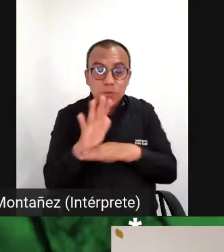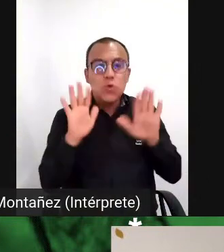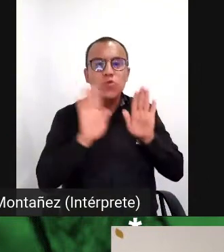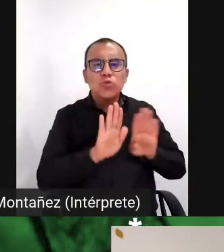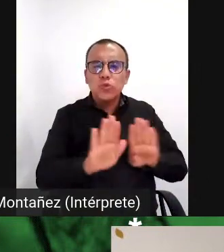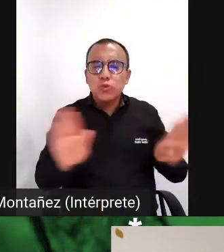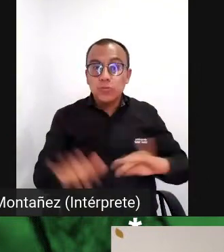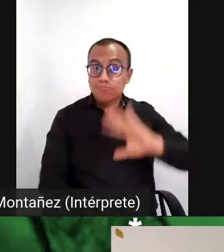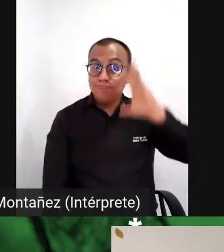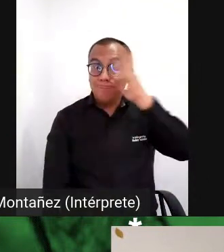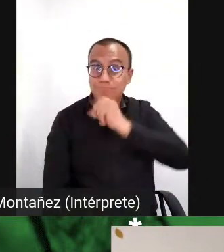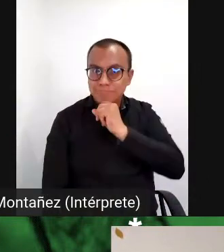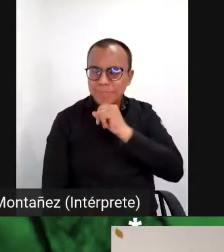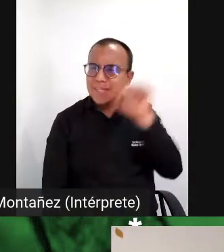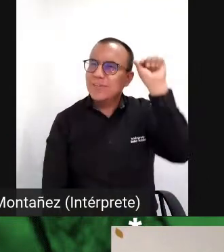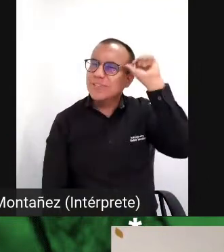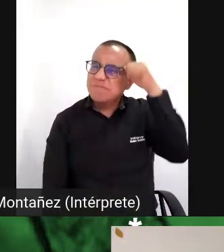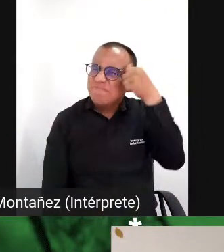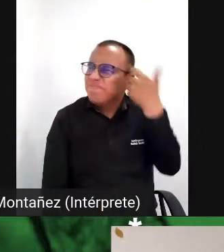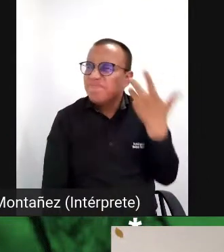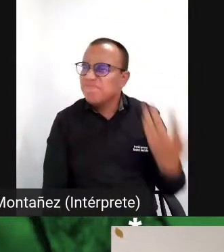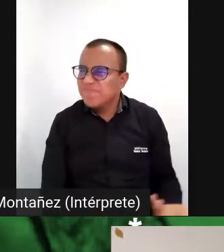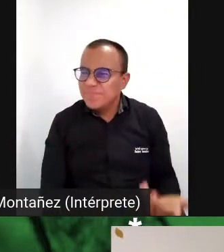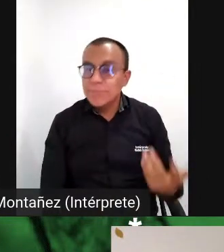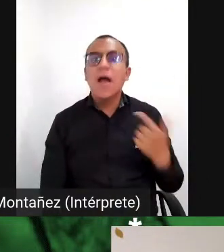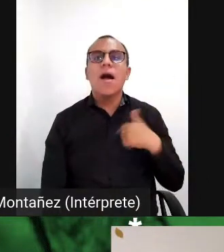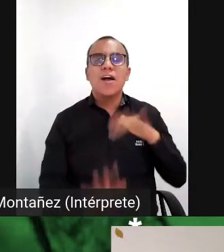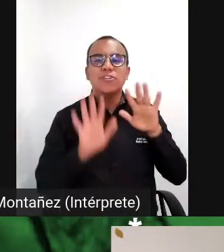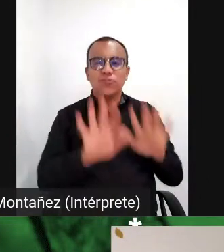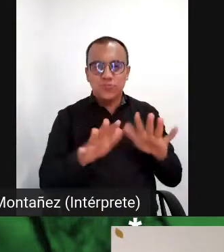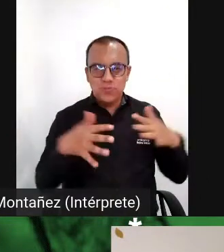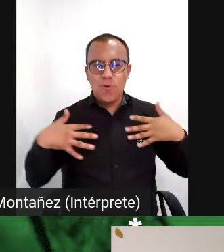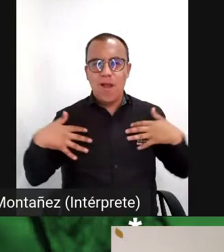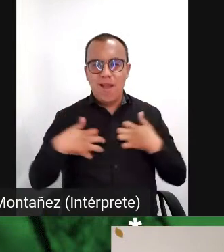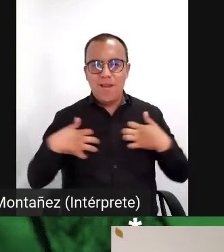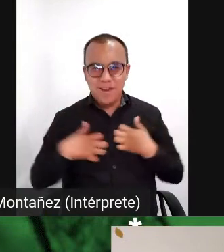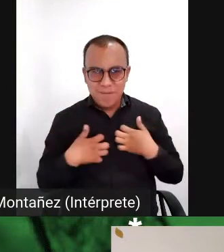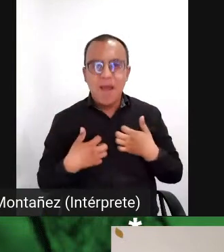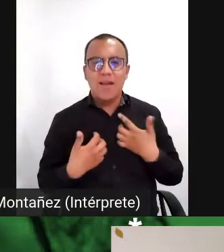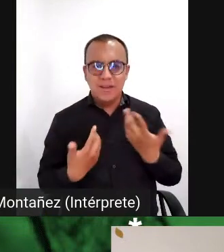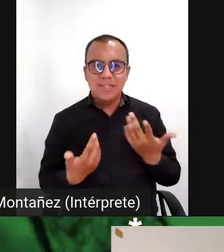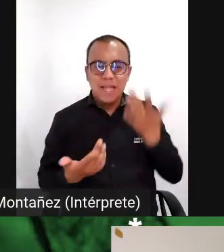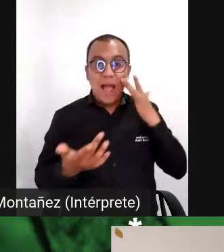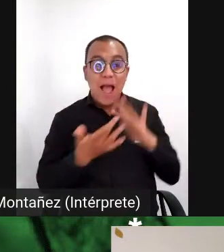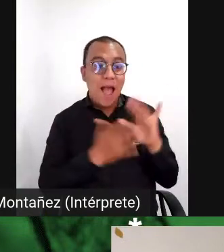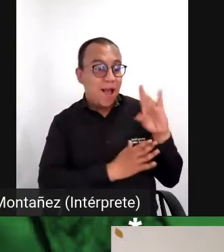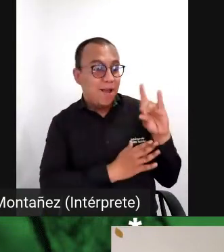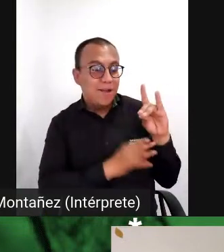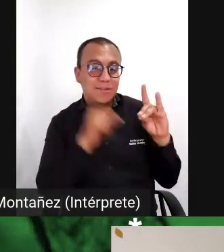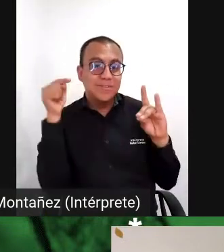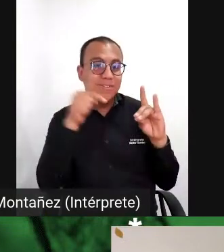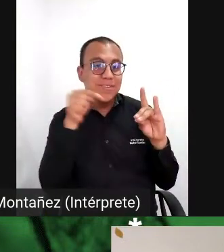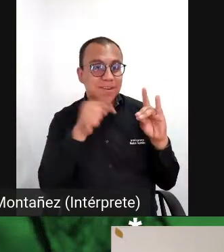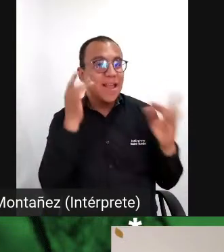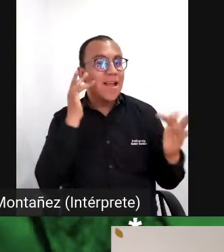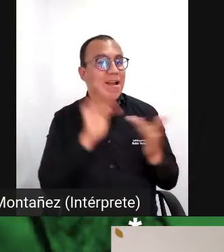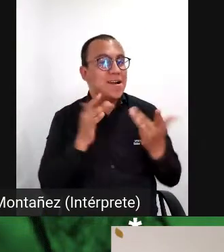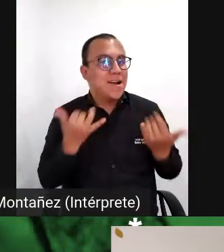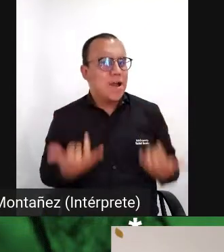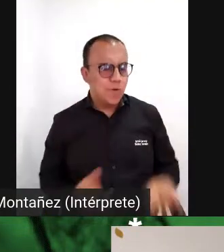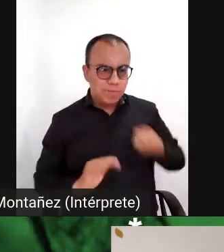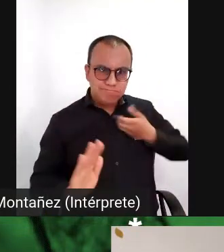muy bonitos y pues creo que nos recuerda mucho a lo que es la fauna y principalmente la avifauna capitalina. Entonces yo creo que partiendo como de este